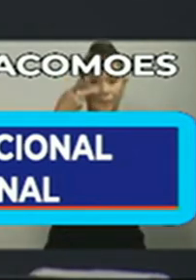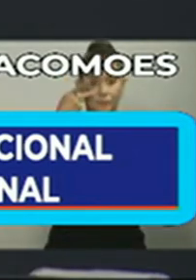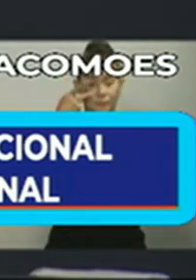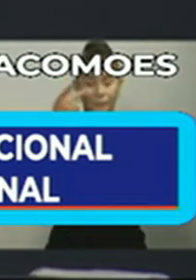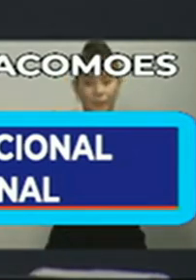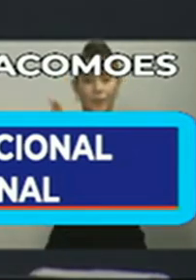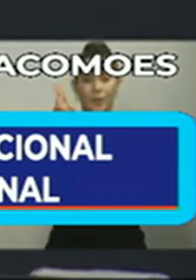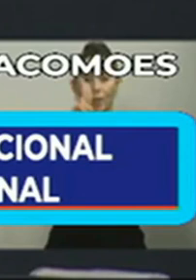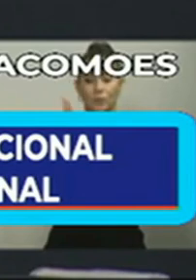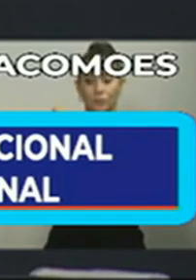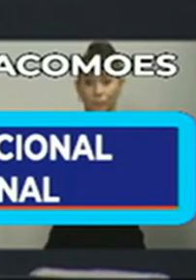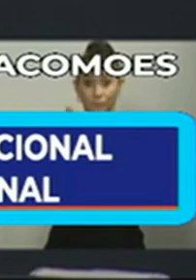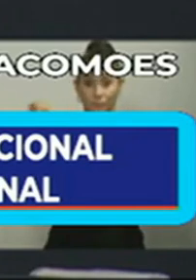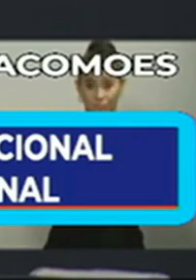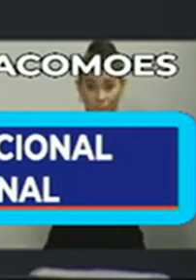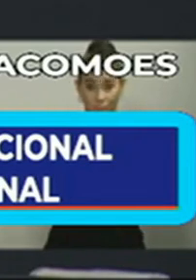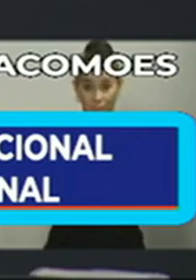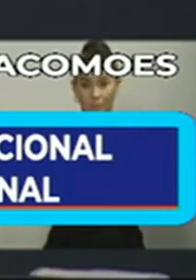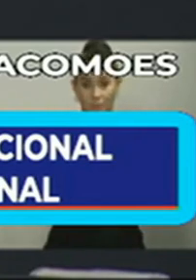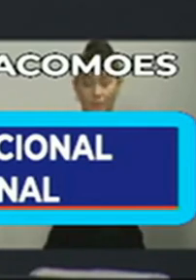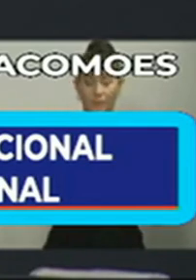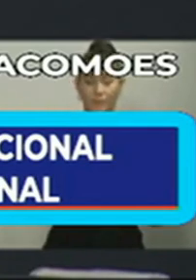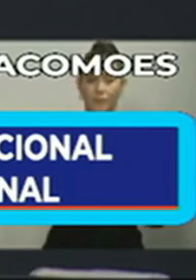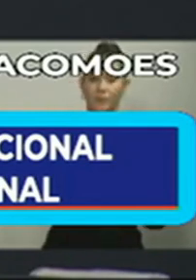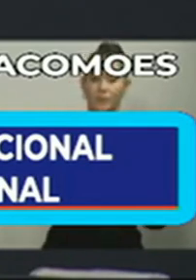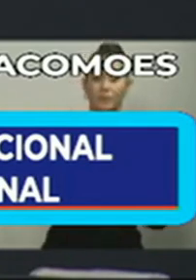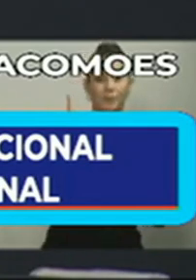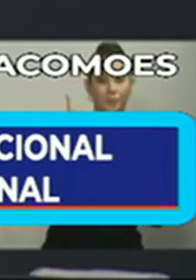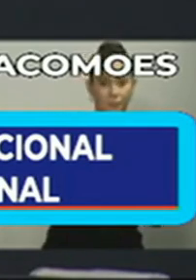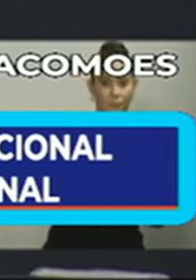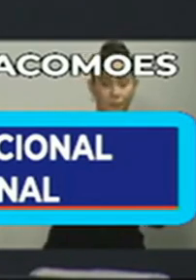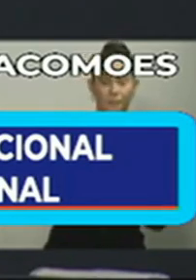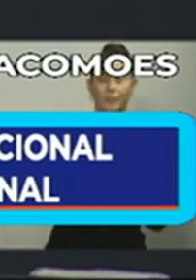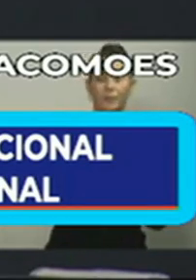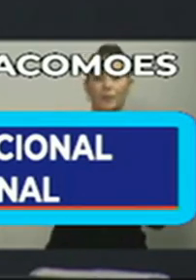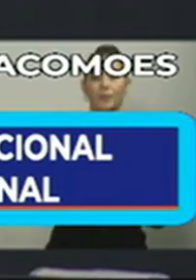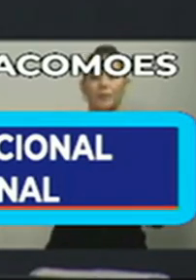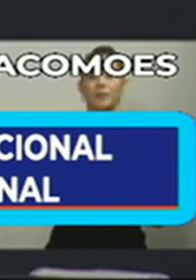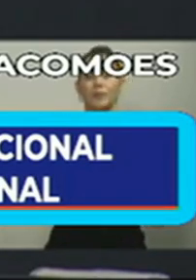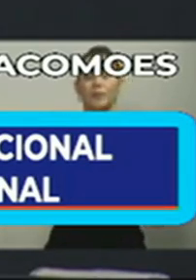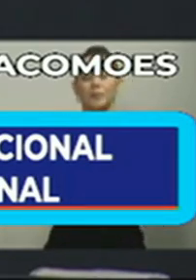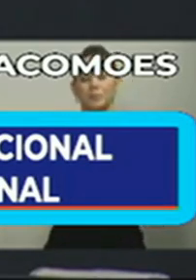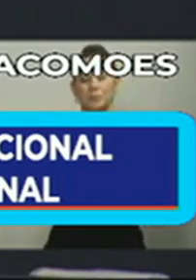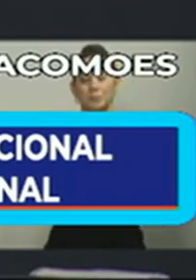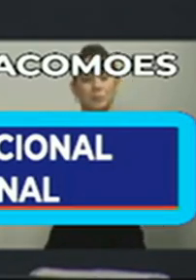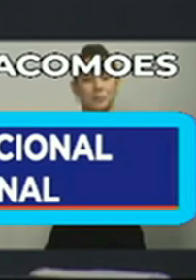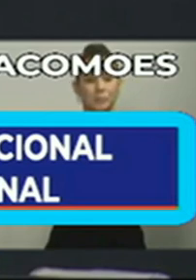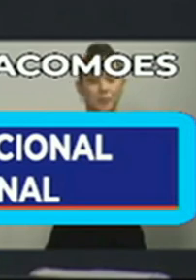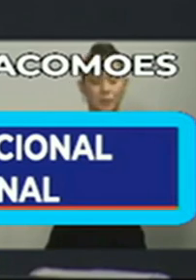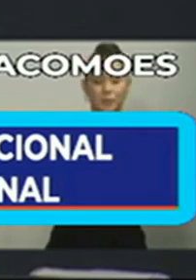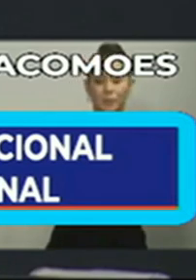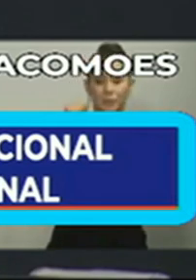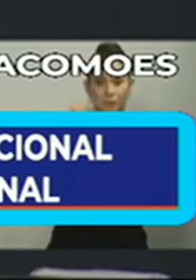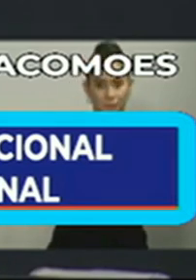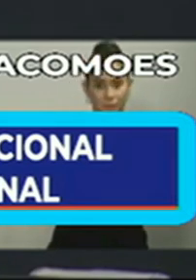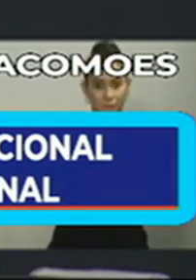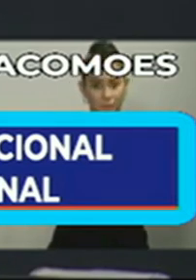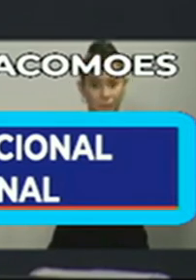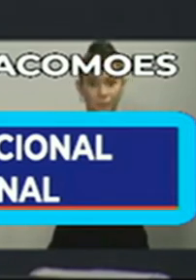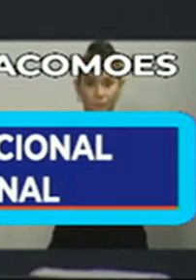momento. Aprovecho ahora que están dando detalles de los trabajos técnicos de la comisión. Así que no se muevan de ahí. Regresamos de una vez.